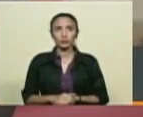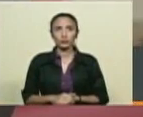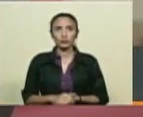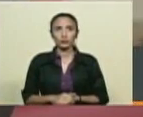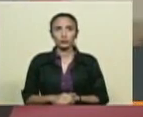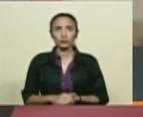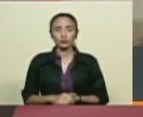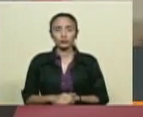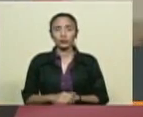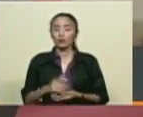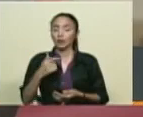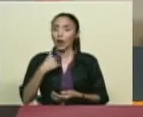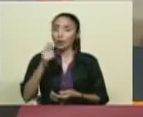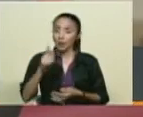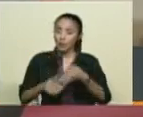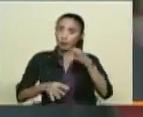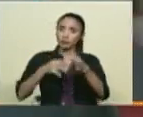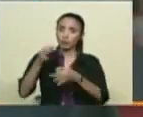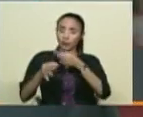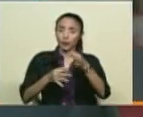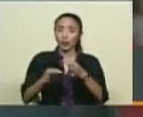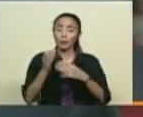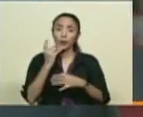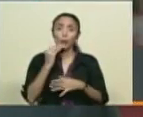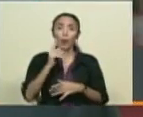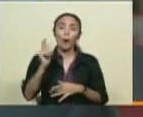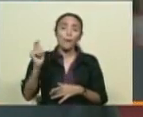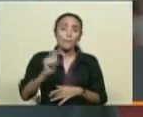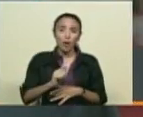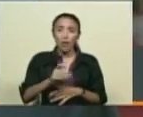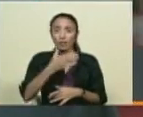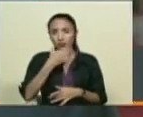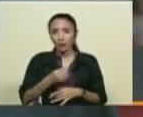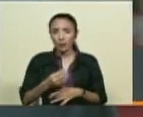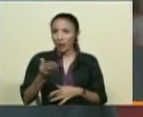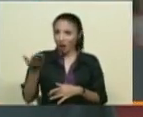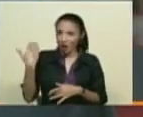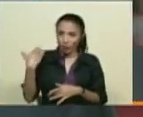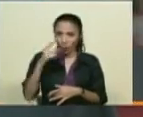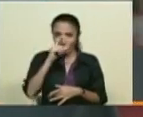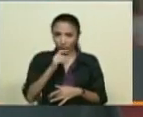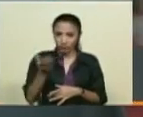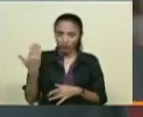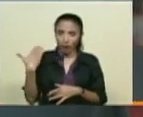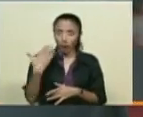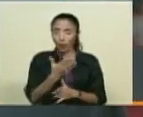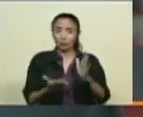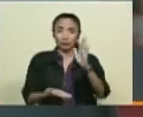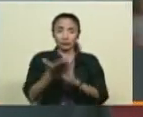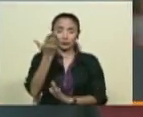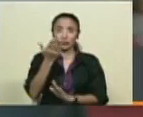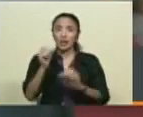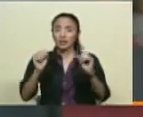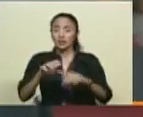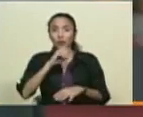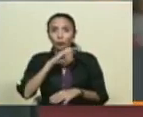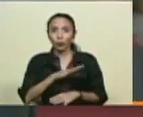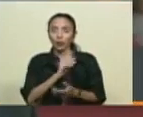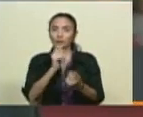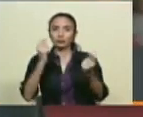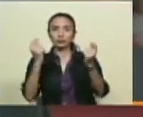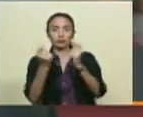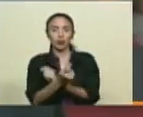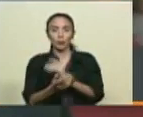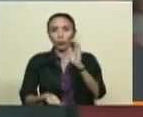129%. Le puedo incluso señalar que para el mes de diciembre del año pasado logramos un hito histórico, ya que